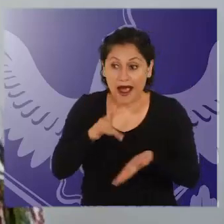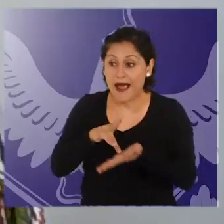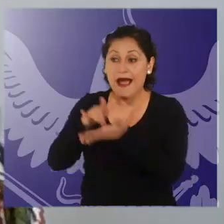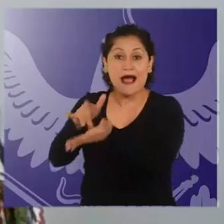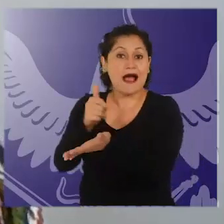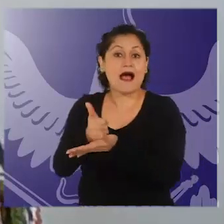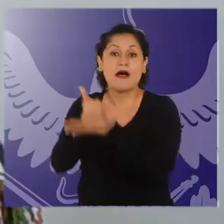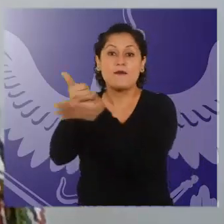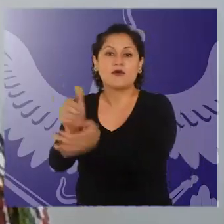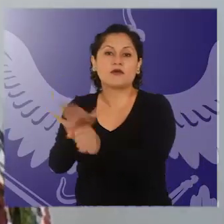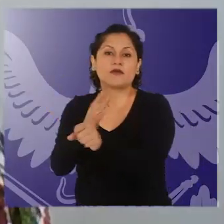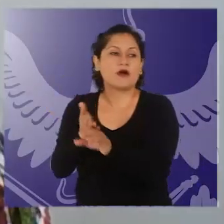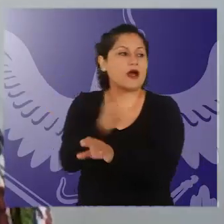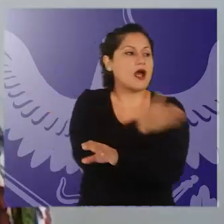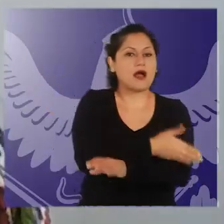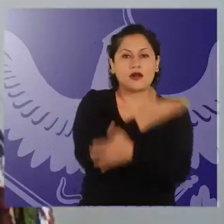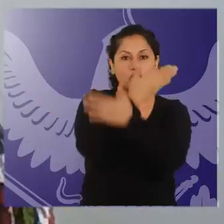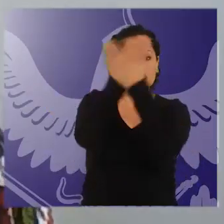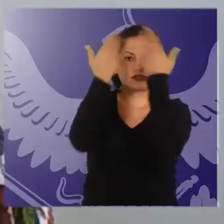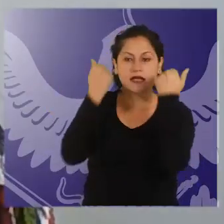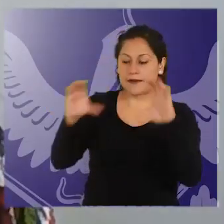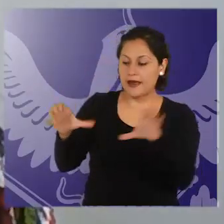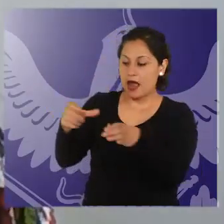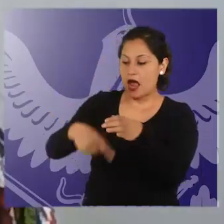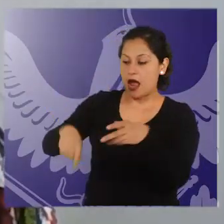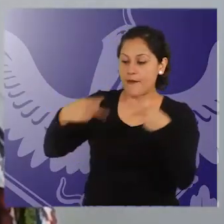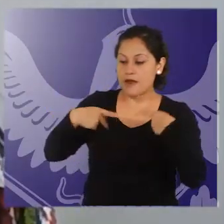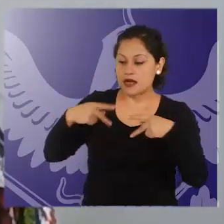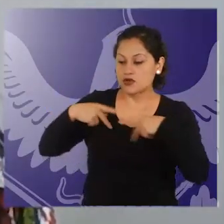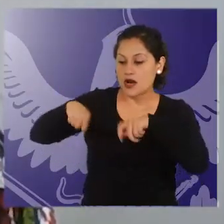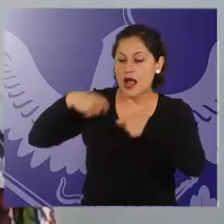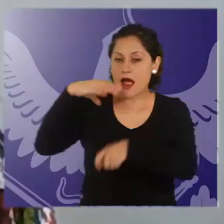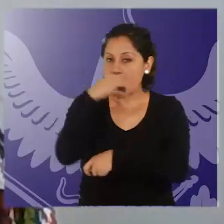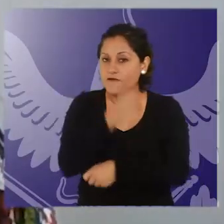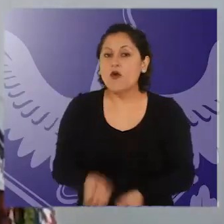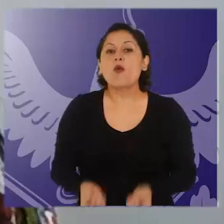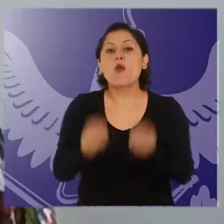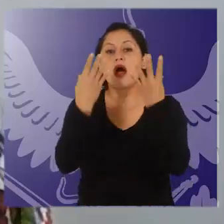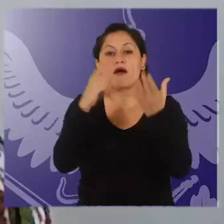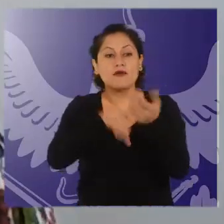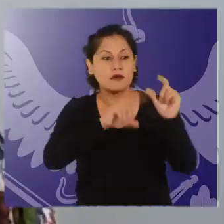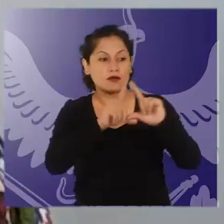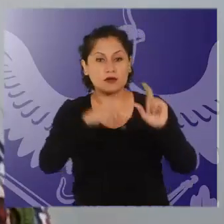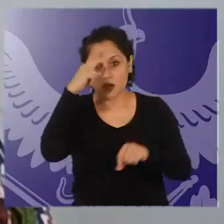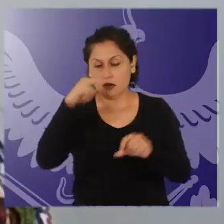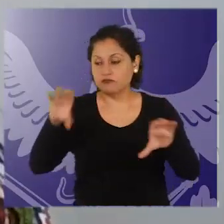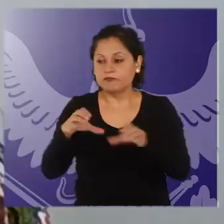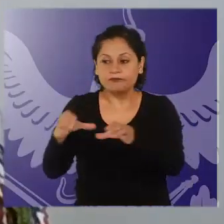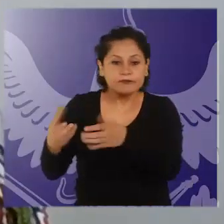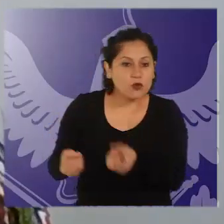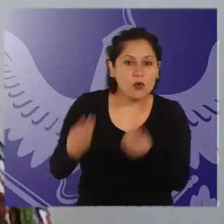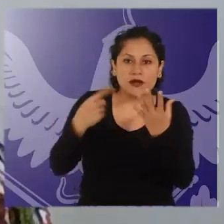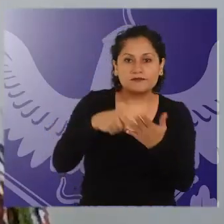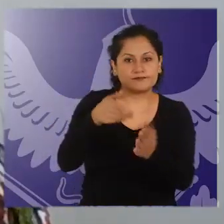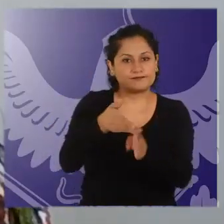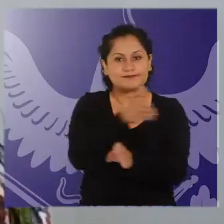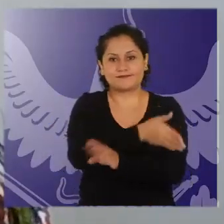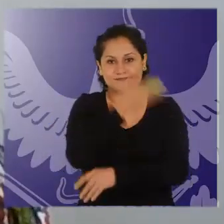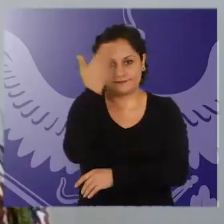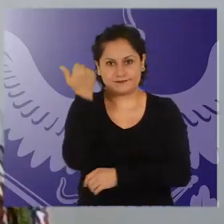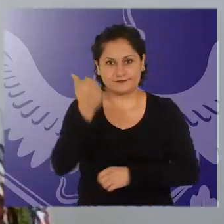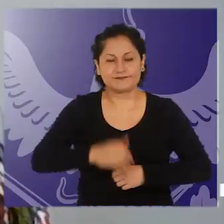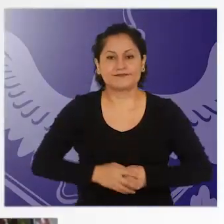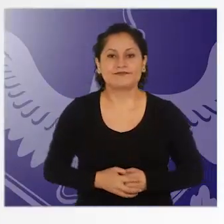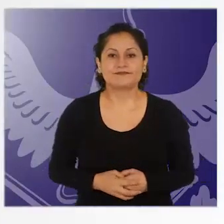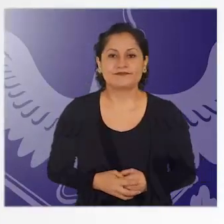mapa todavía ellos no tenían idea de cuántos afromexicanos existíamos en el país y cuántas comunidades se pueden considerar